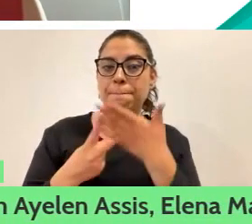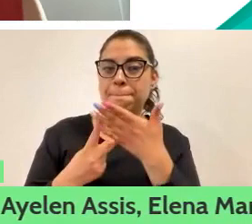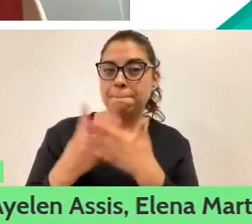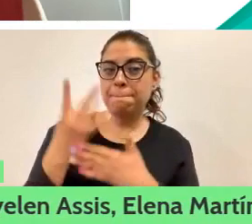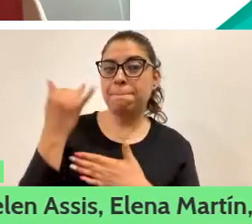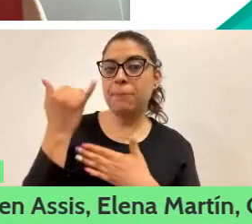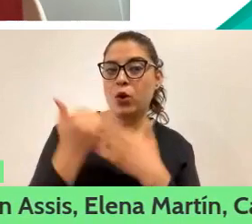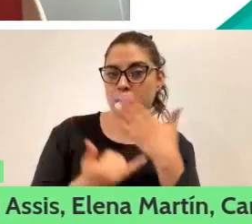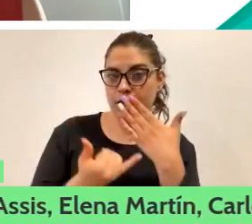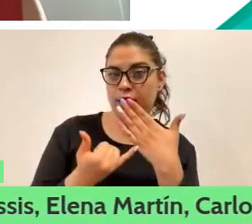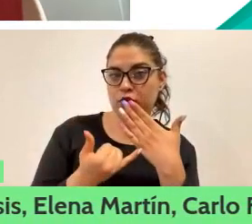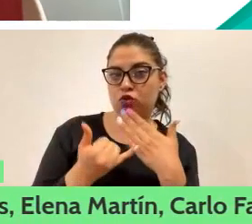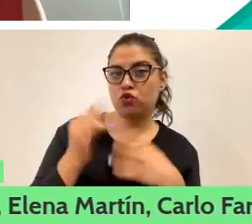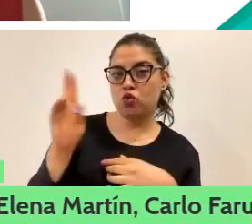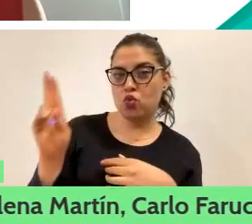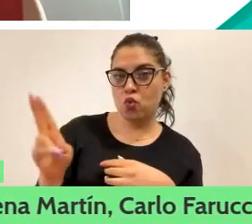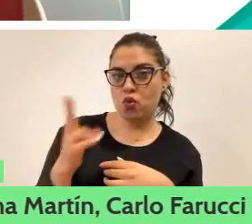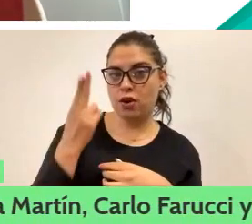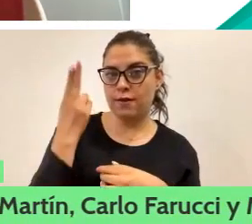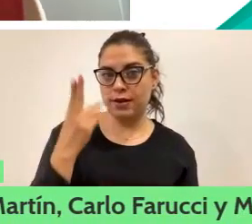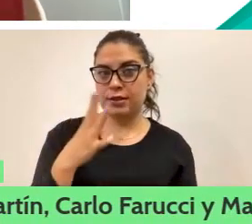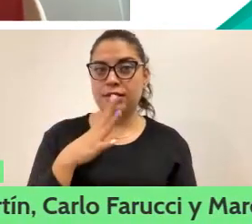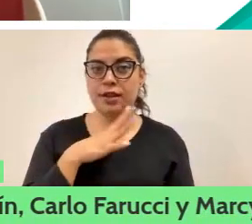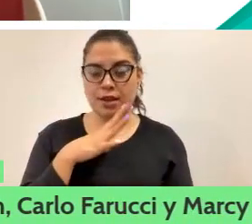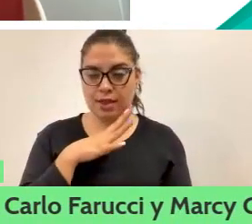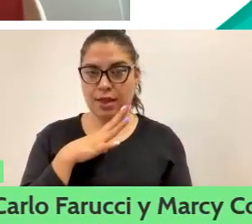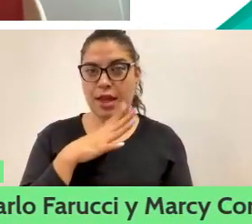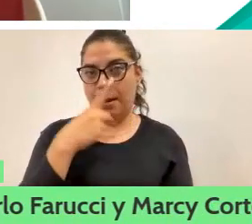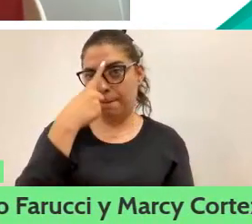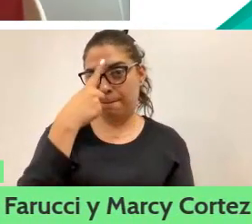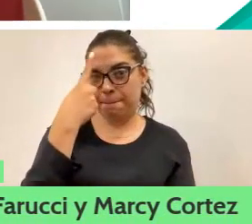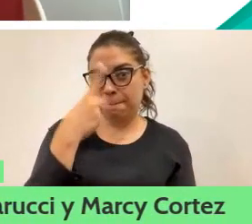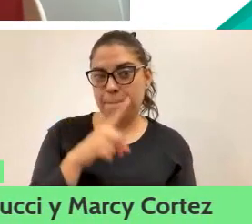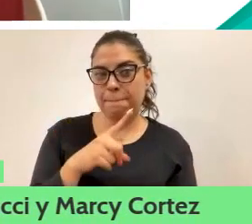tesis para apoyar organizaciones sociales.